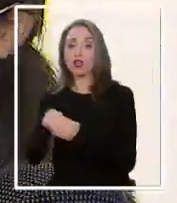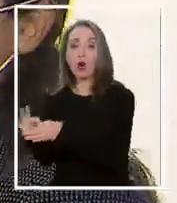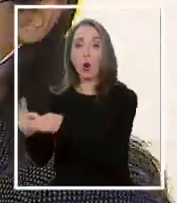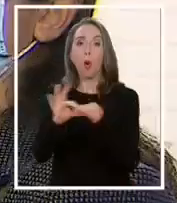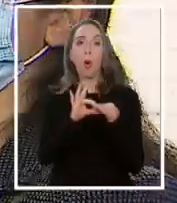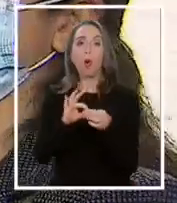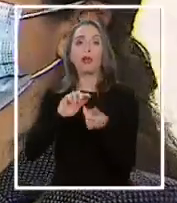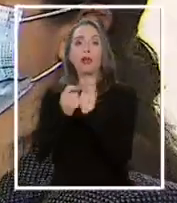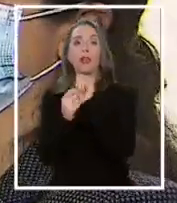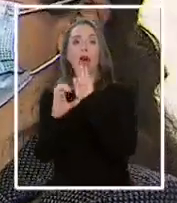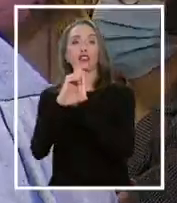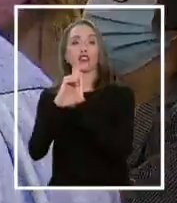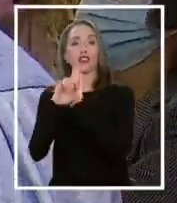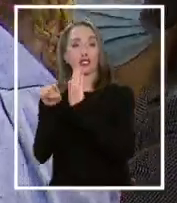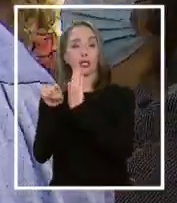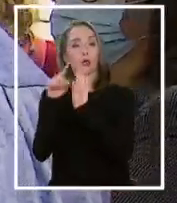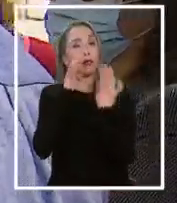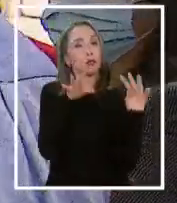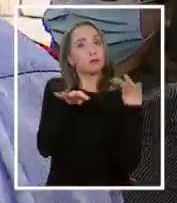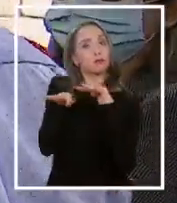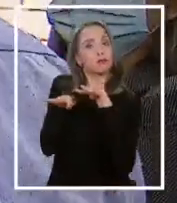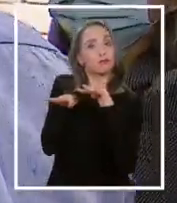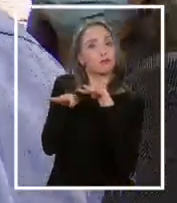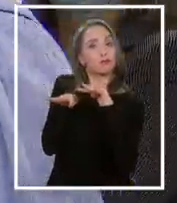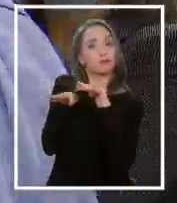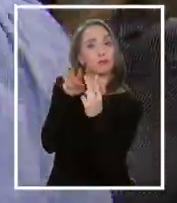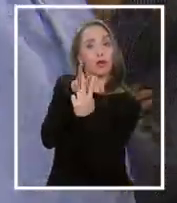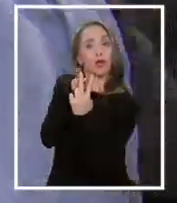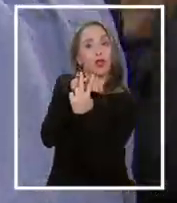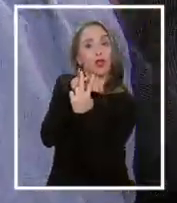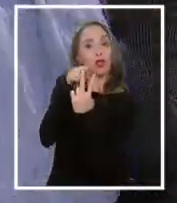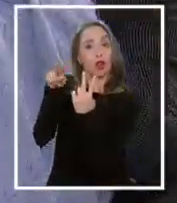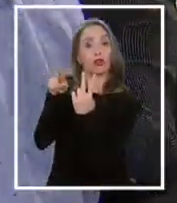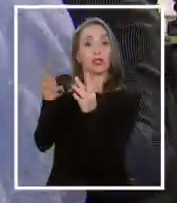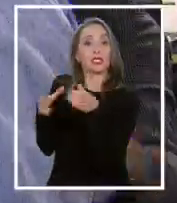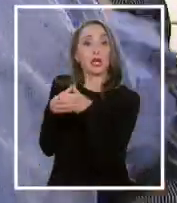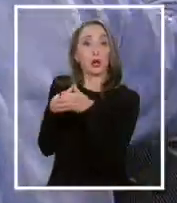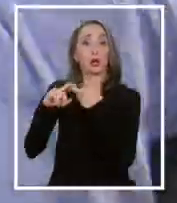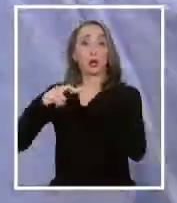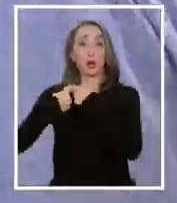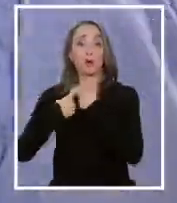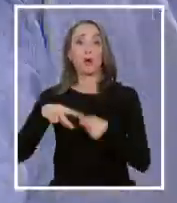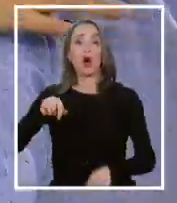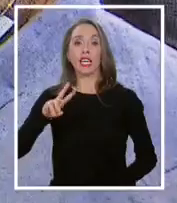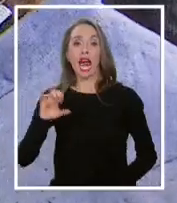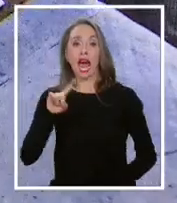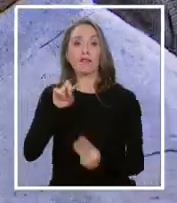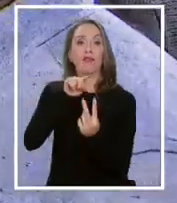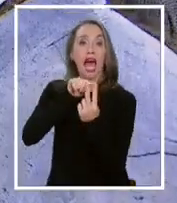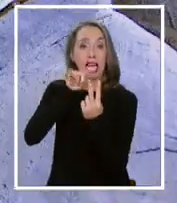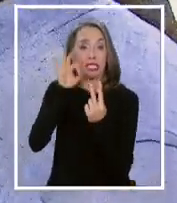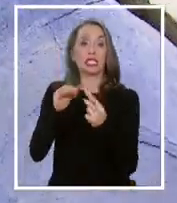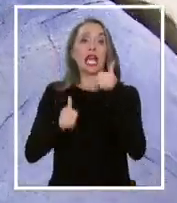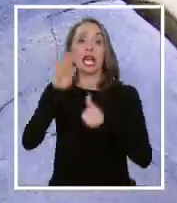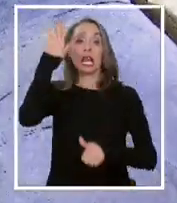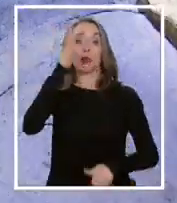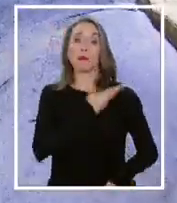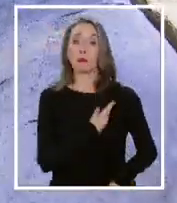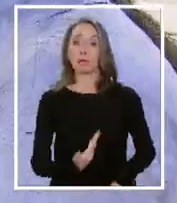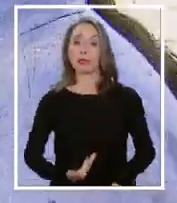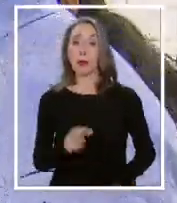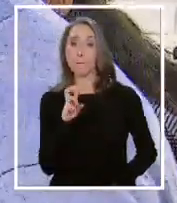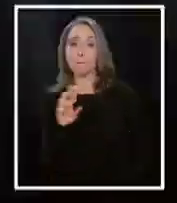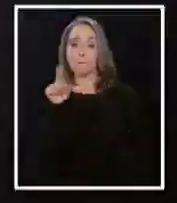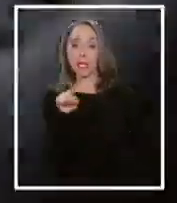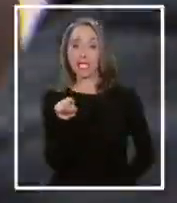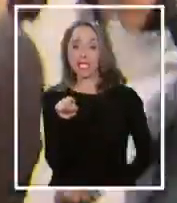constituyente y por ello los ojos están puestos sobre estas dos figuras del conglomerado paula narváez la proclamada candidata presidencial del